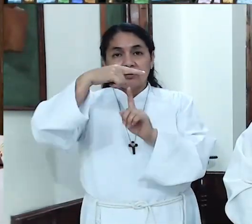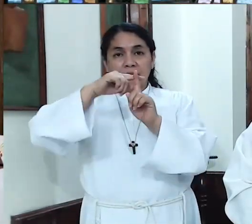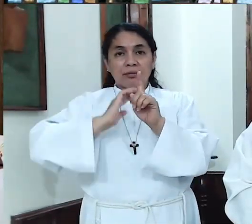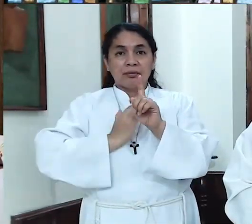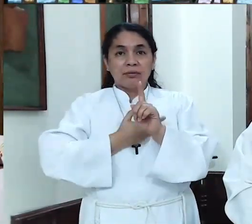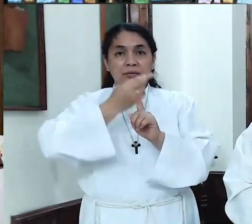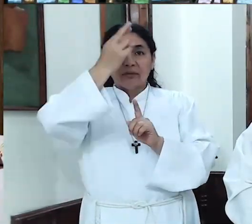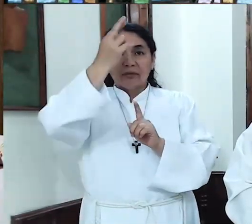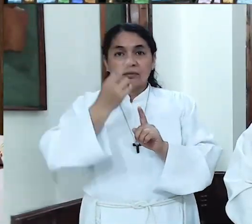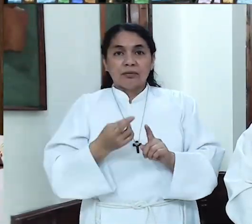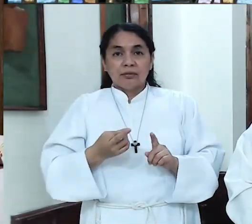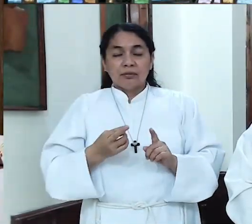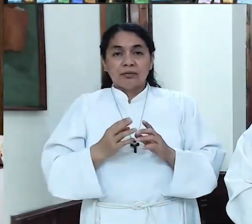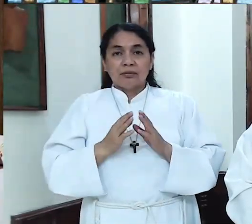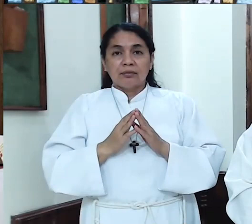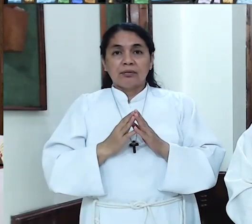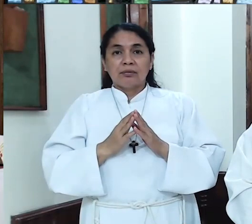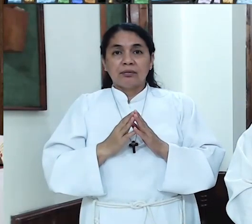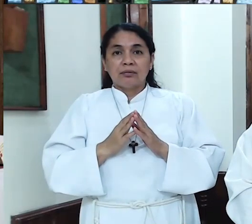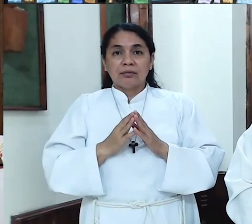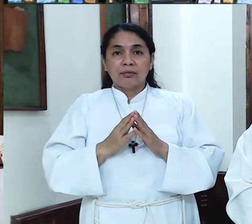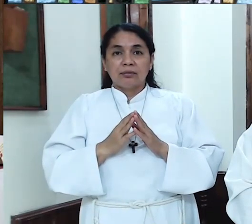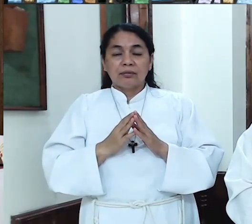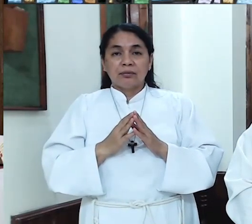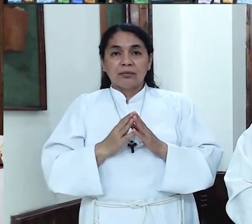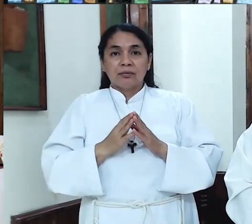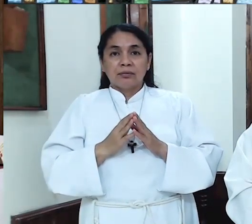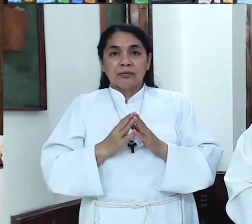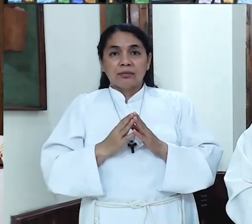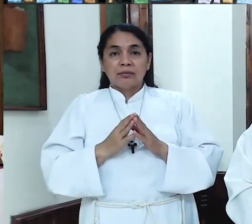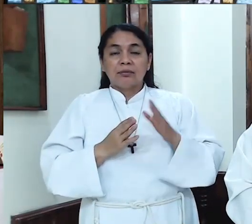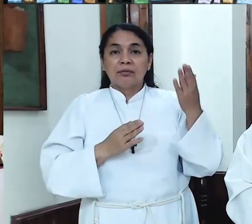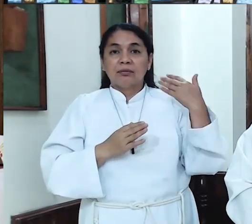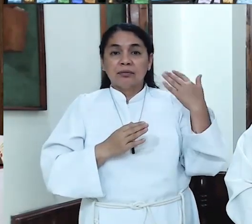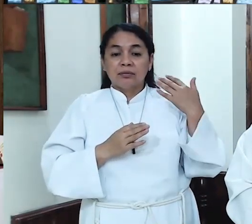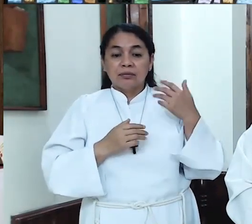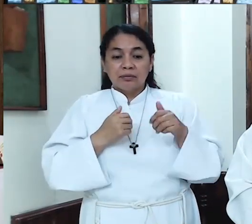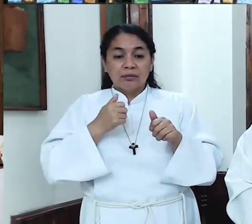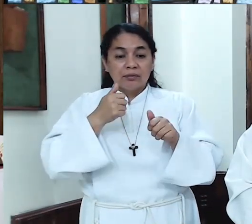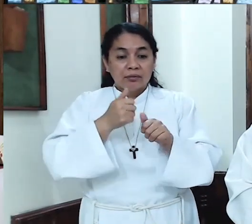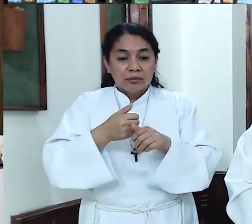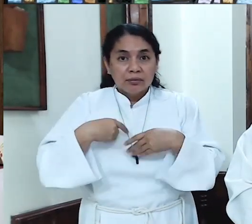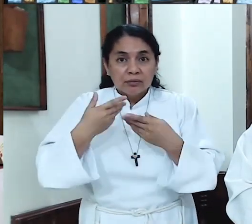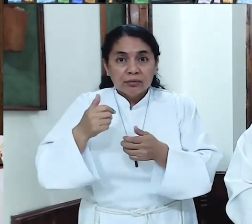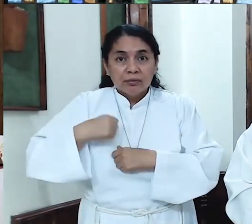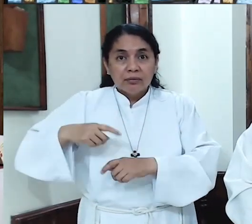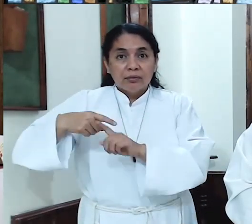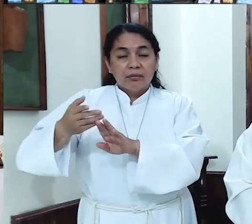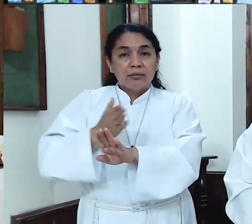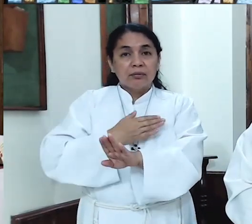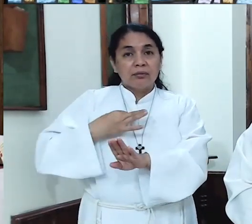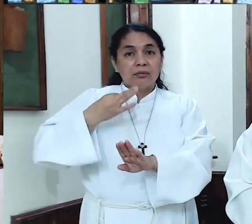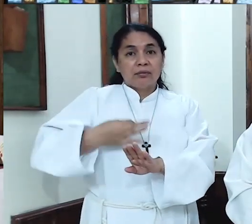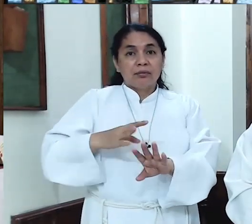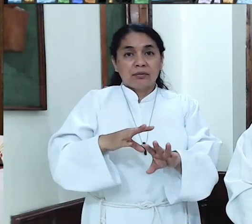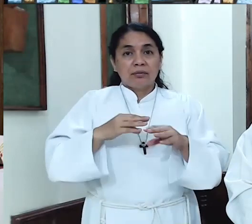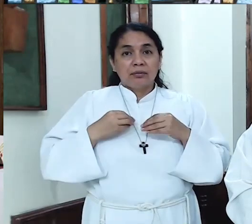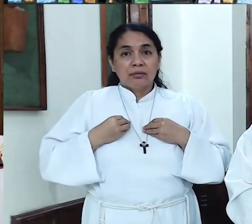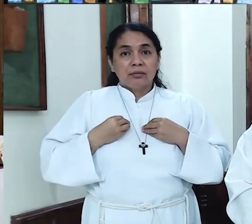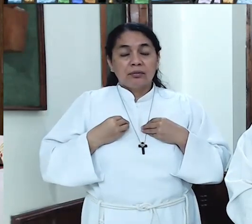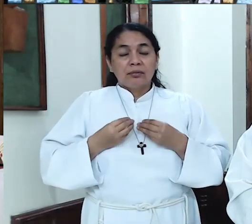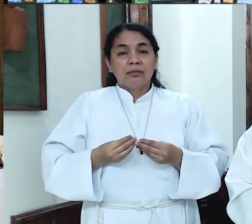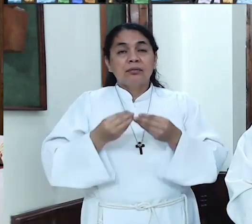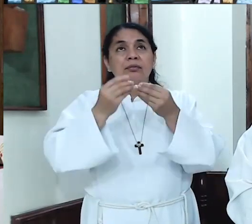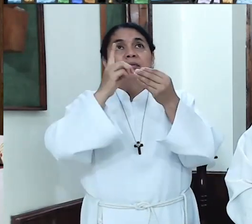sangre de Jesucristo nuestro Señor, el cual cuando iba a ser entregado a su pasión voluntariamente aceptada,